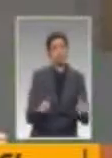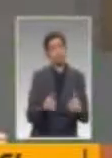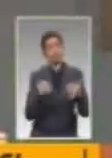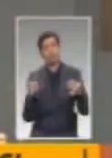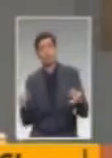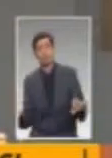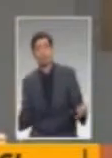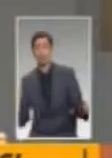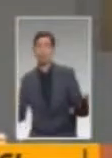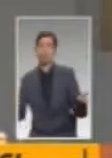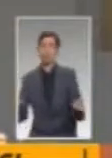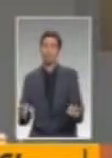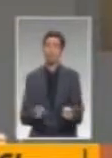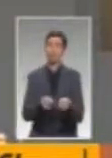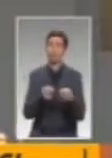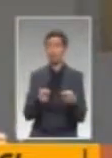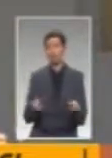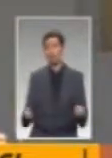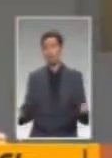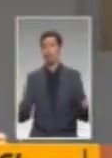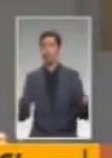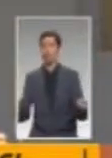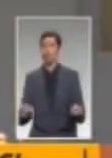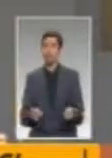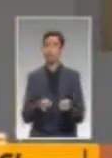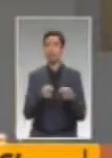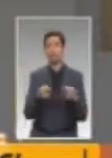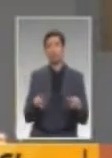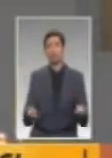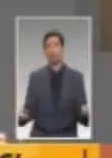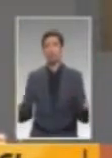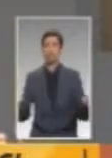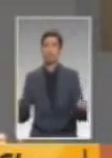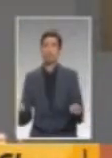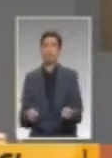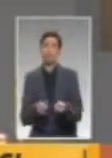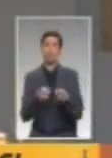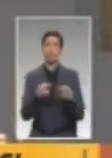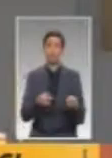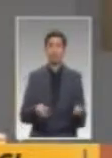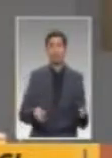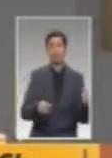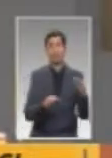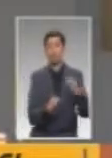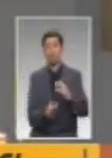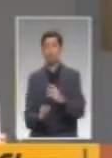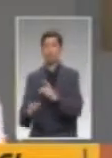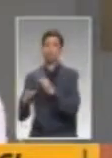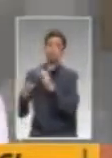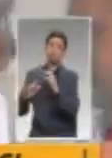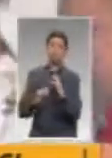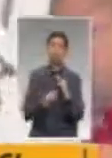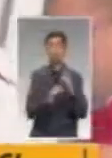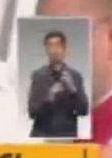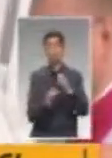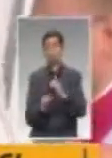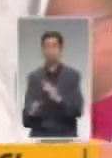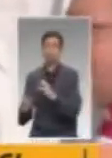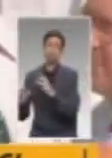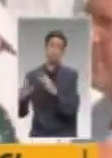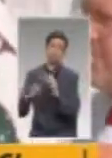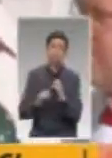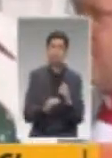estilizada del báculo de los pastores, ¿no? Que llevan muchos pastores para ayudarse en su tarea